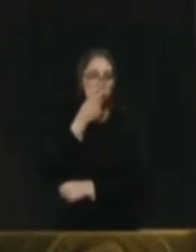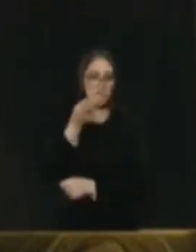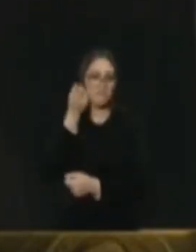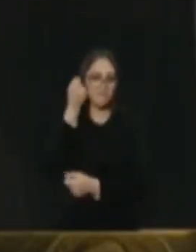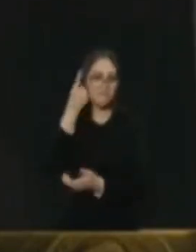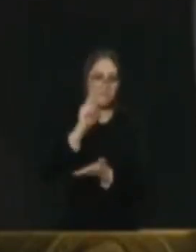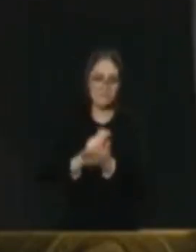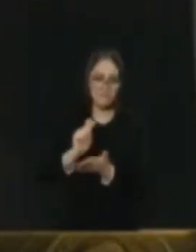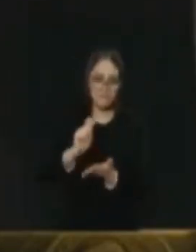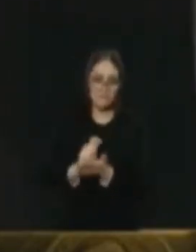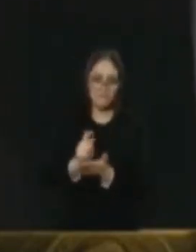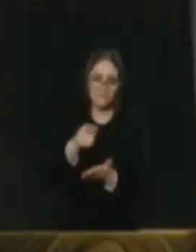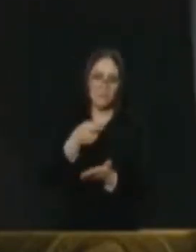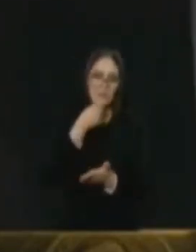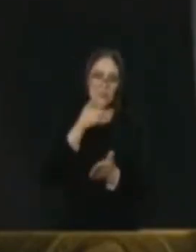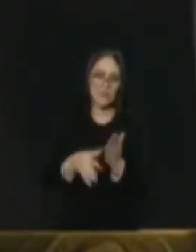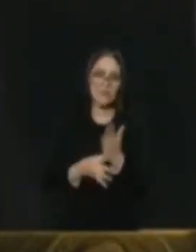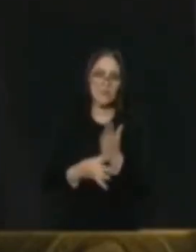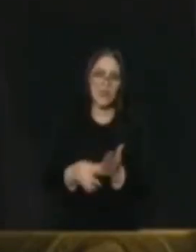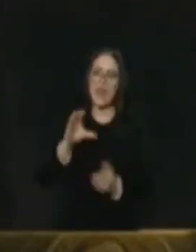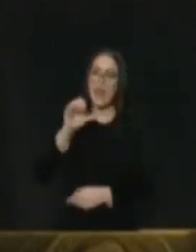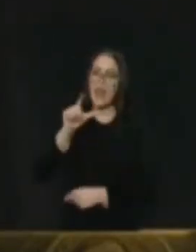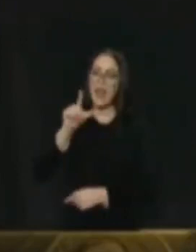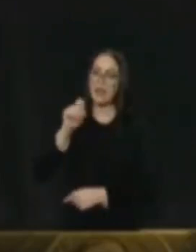querido amigo Carlos Monsiváis.